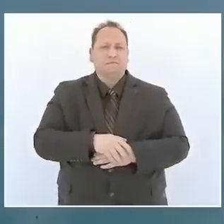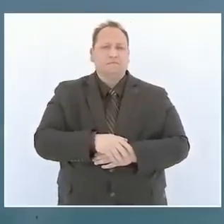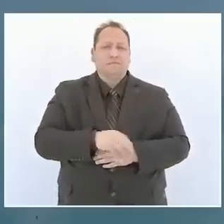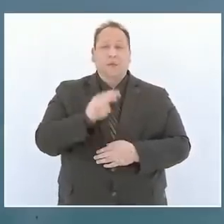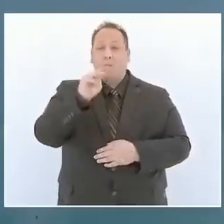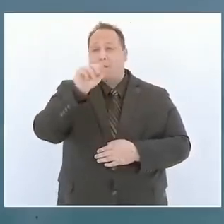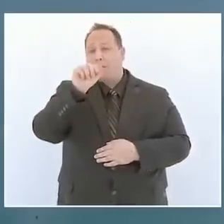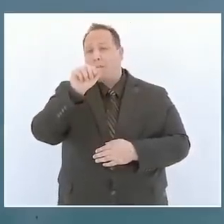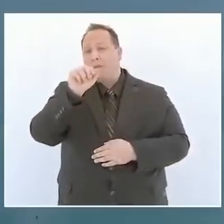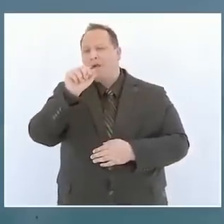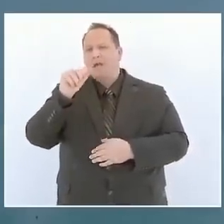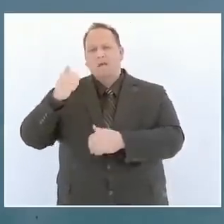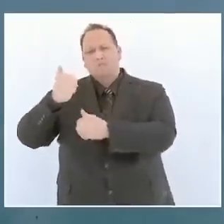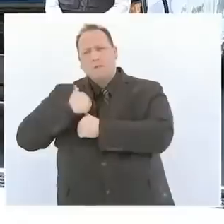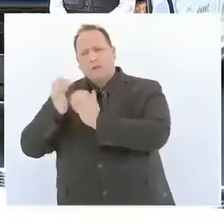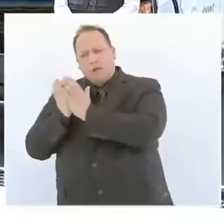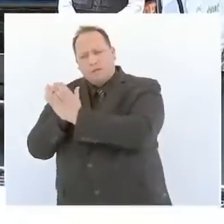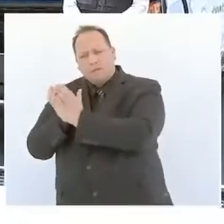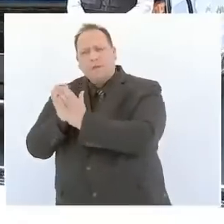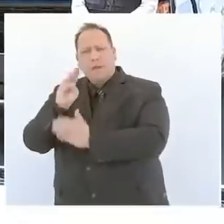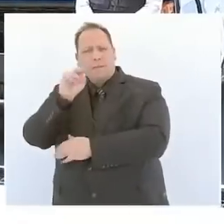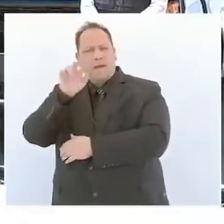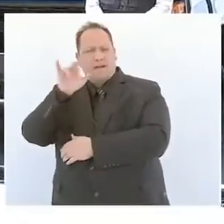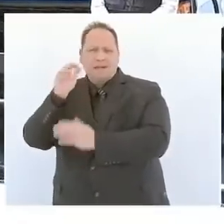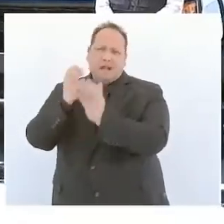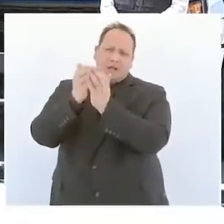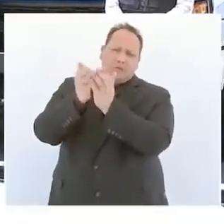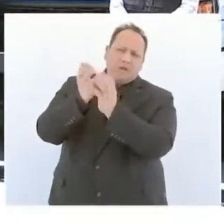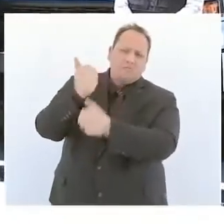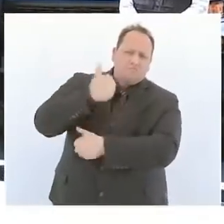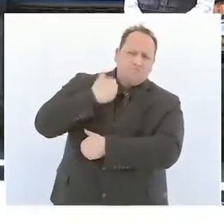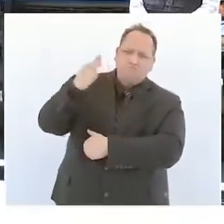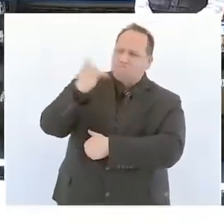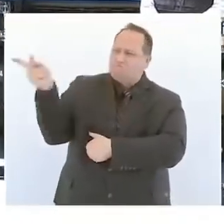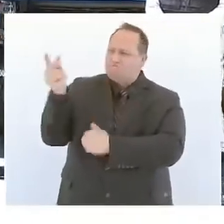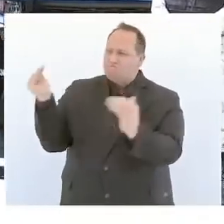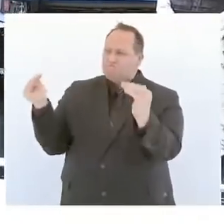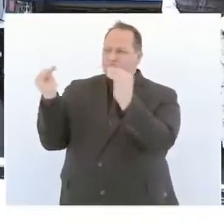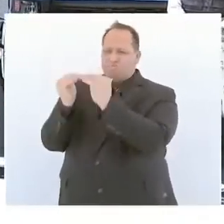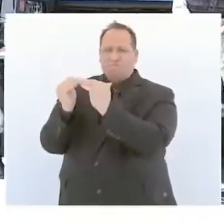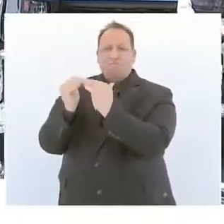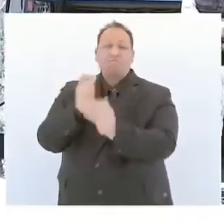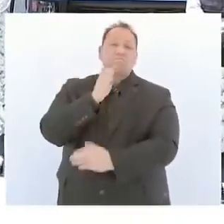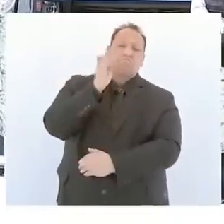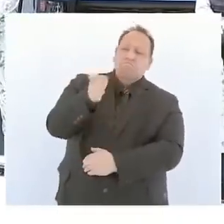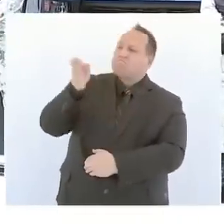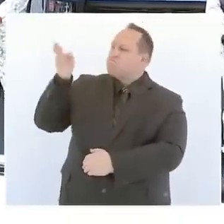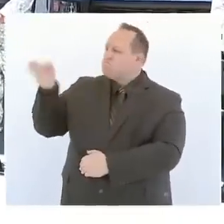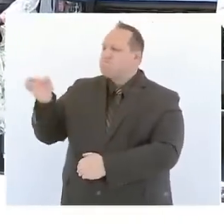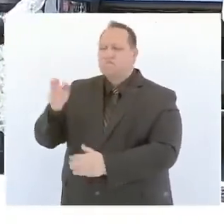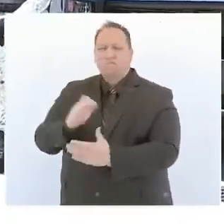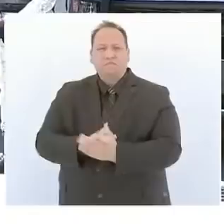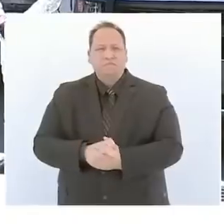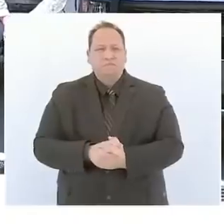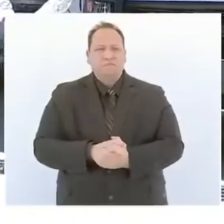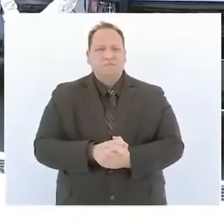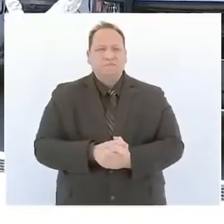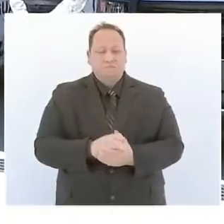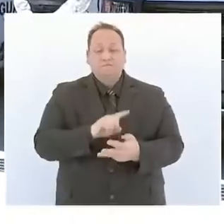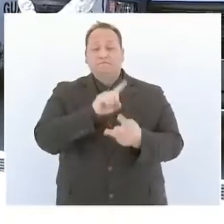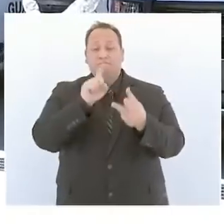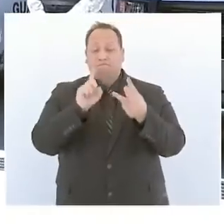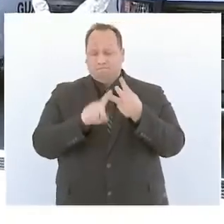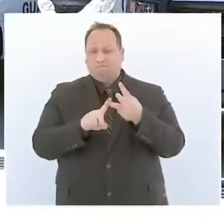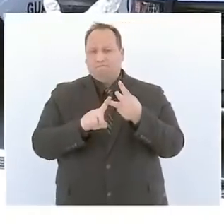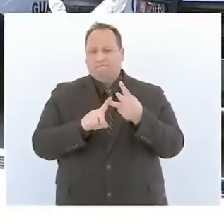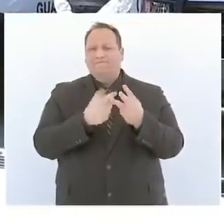Marina y el Ejército en empate técnico, en aceptación, y luego la